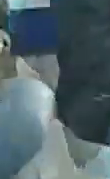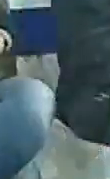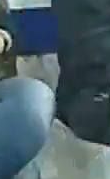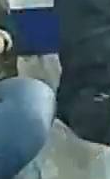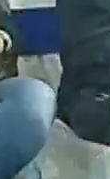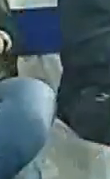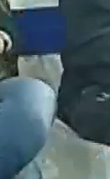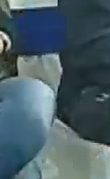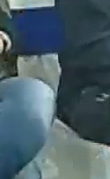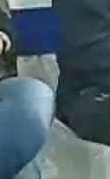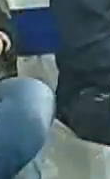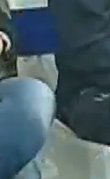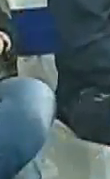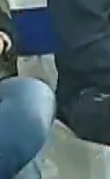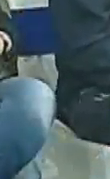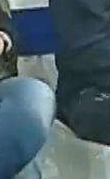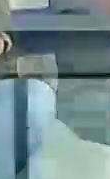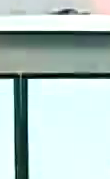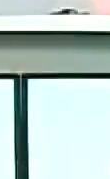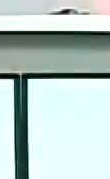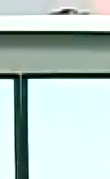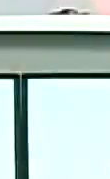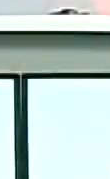de la salsa y la alegría.